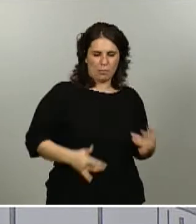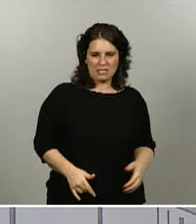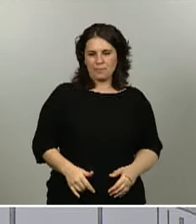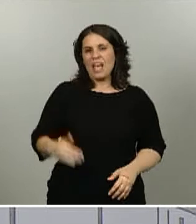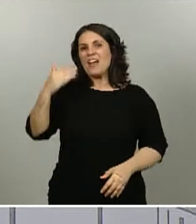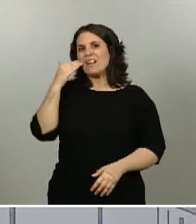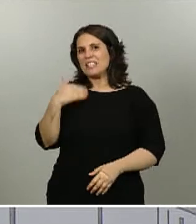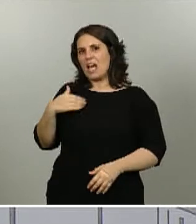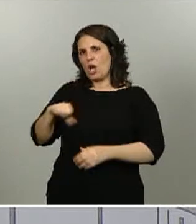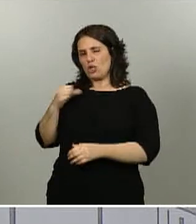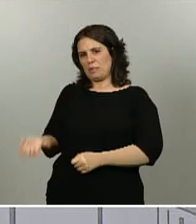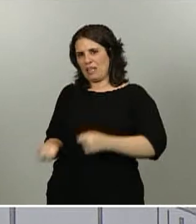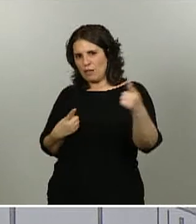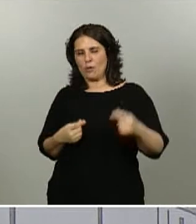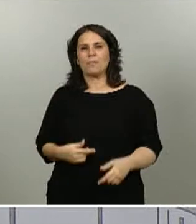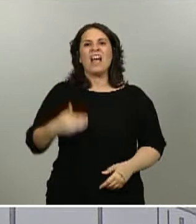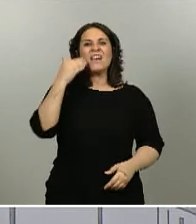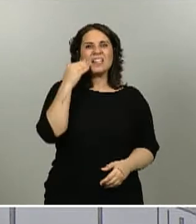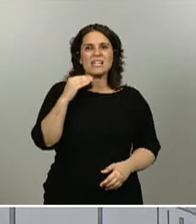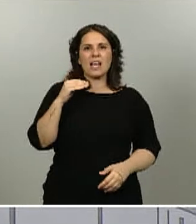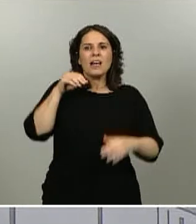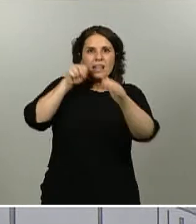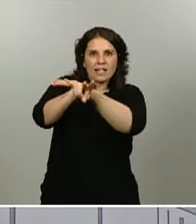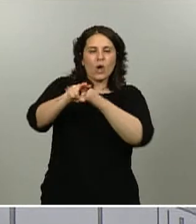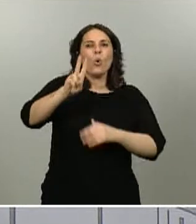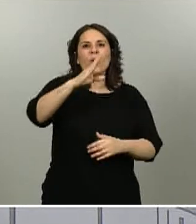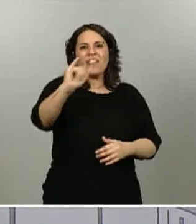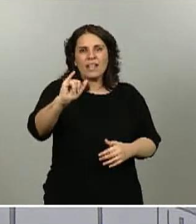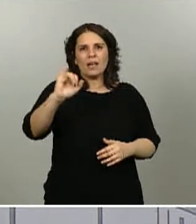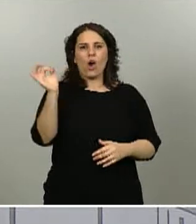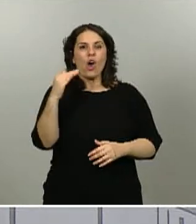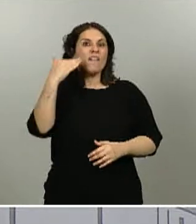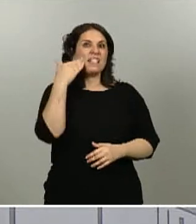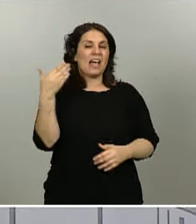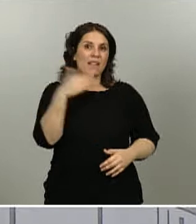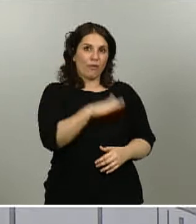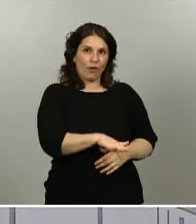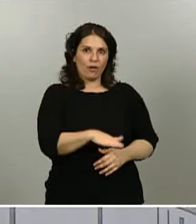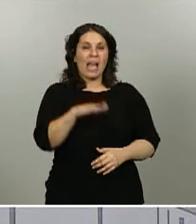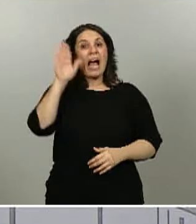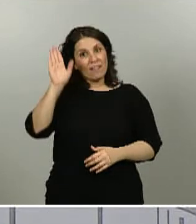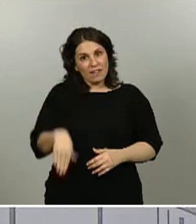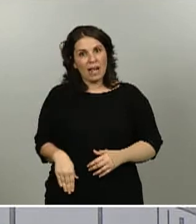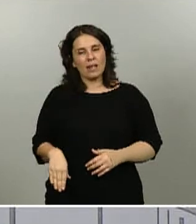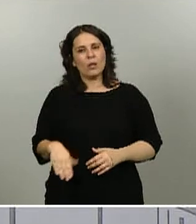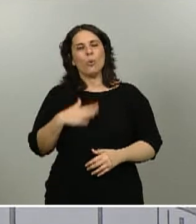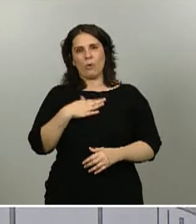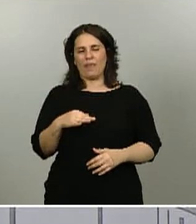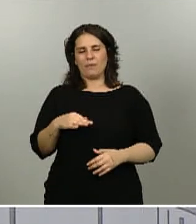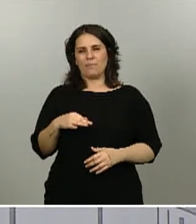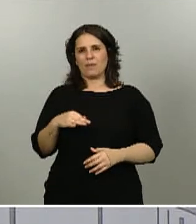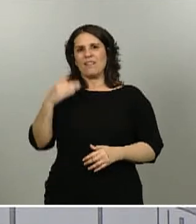UCI y fecha de defunción, verán que la fecha de notificación puede no coincidir y por lo tanto los datos no